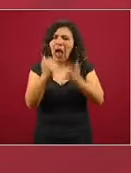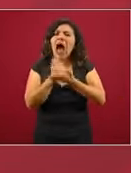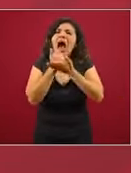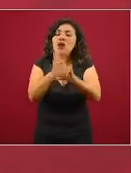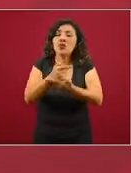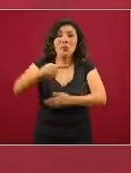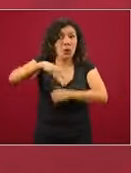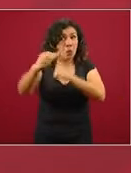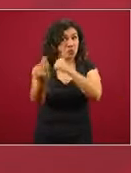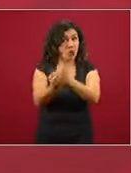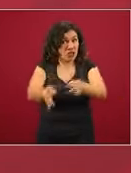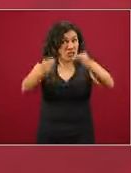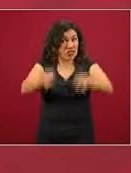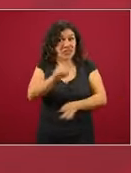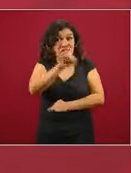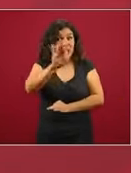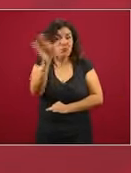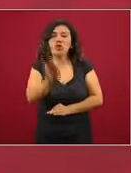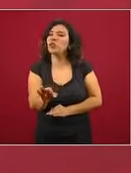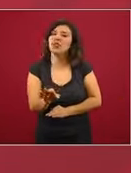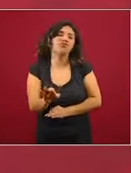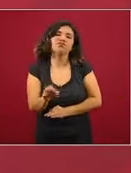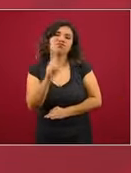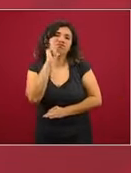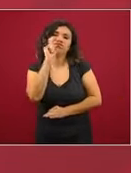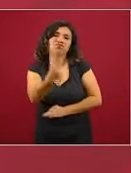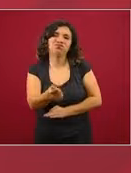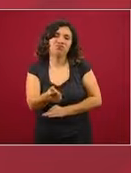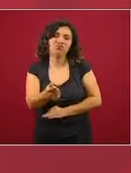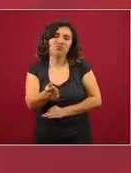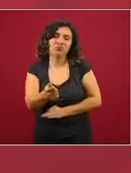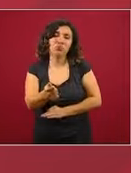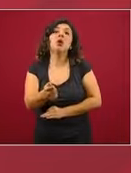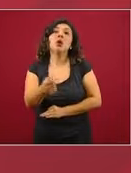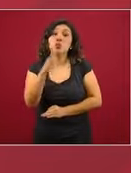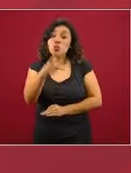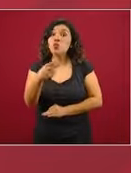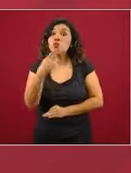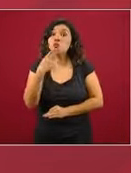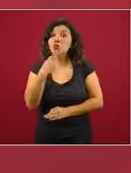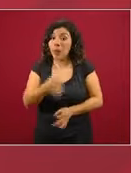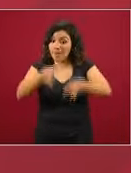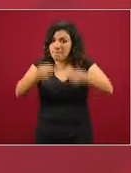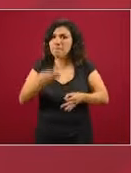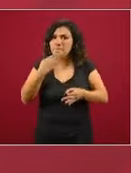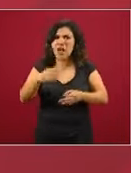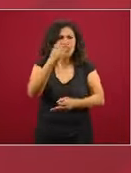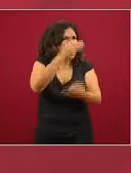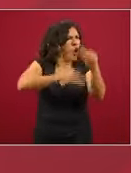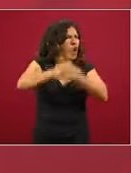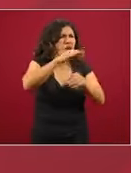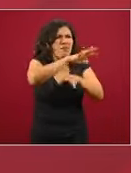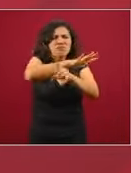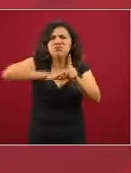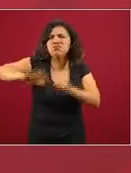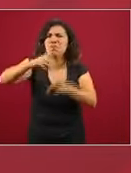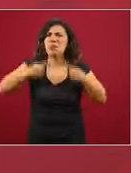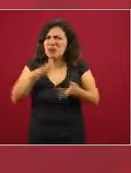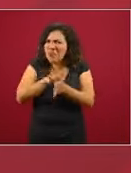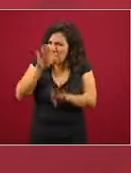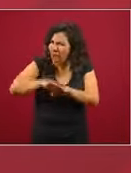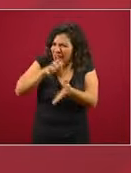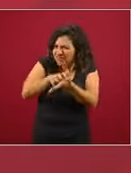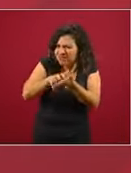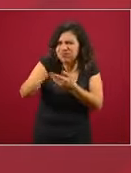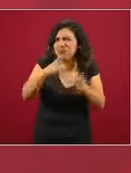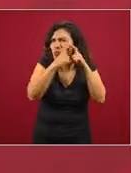capacidad de protección sobre la llegada del virus. Pero si se usa de manera masiva, por lo tanto la recomendación es